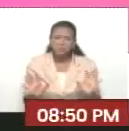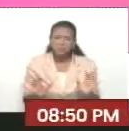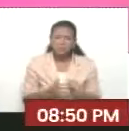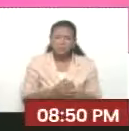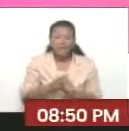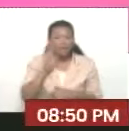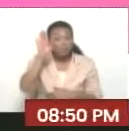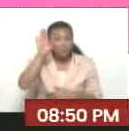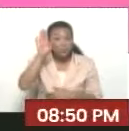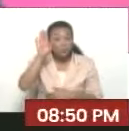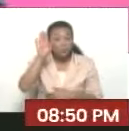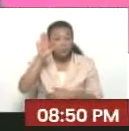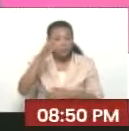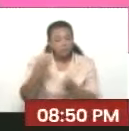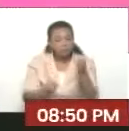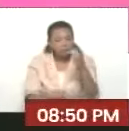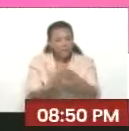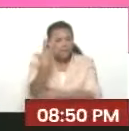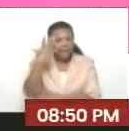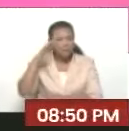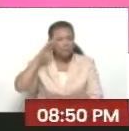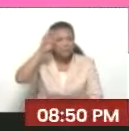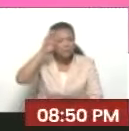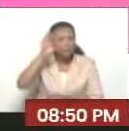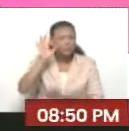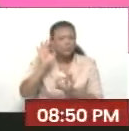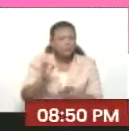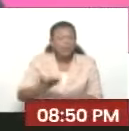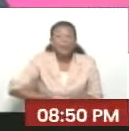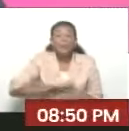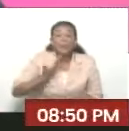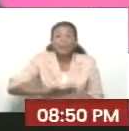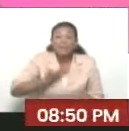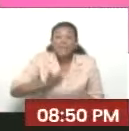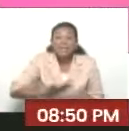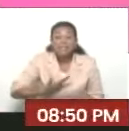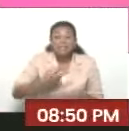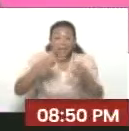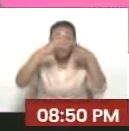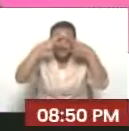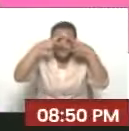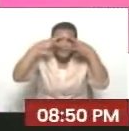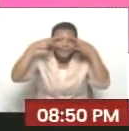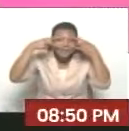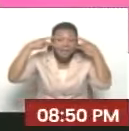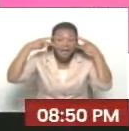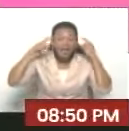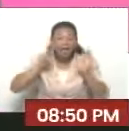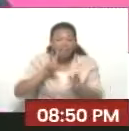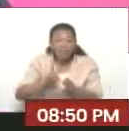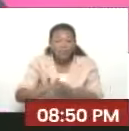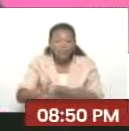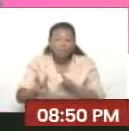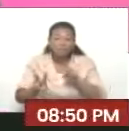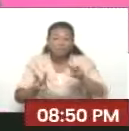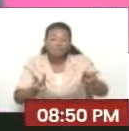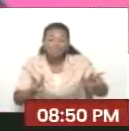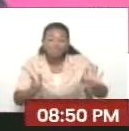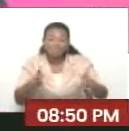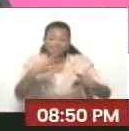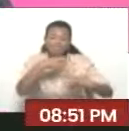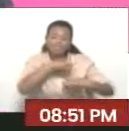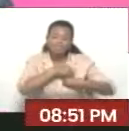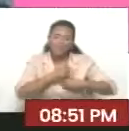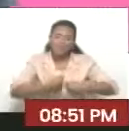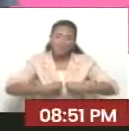el futuro que estábamos construyendo y estamos construyendo. Lo importante es que en la mirada que lo vea, palpite